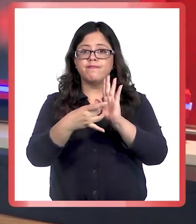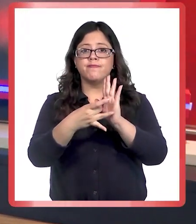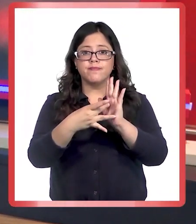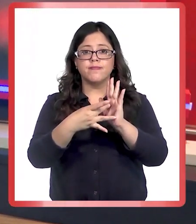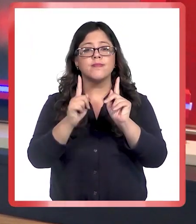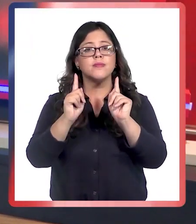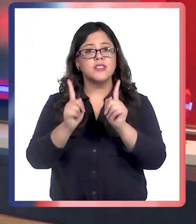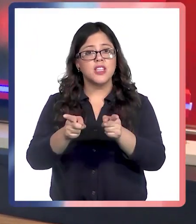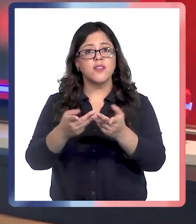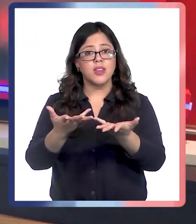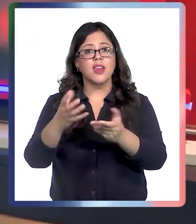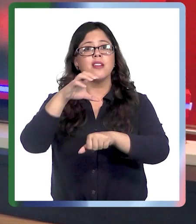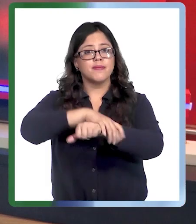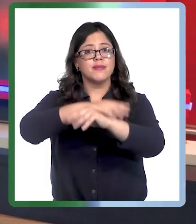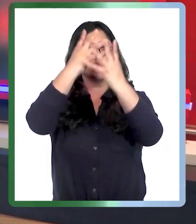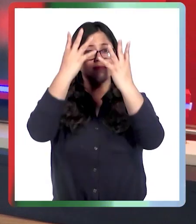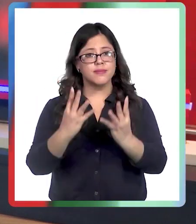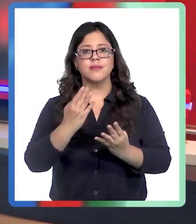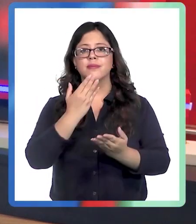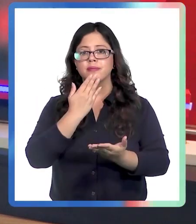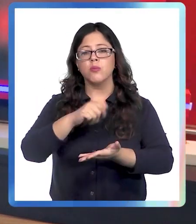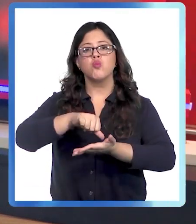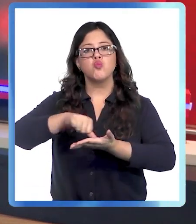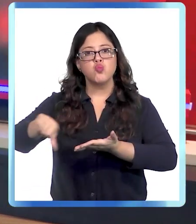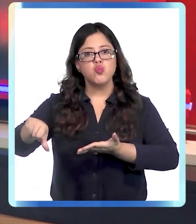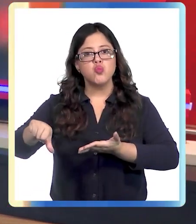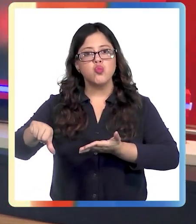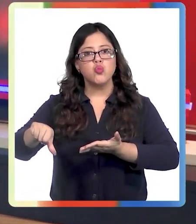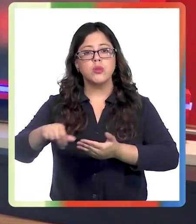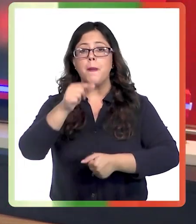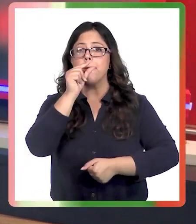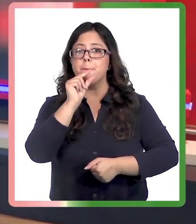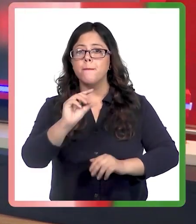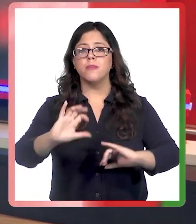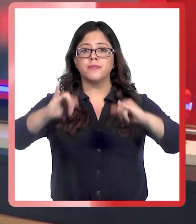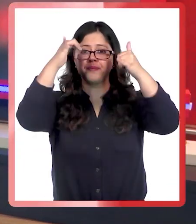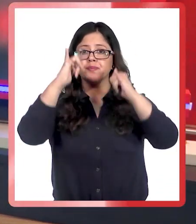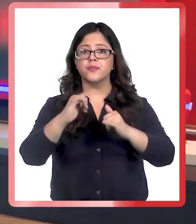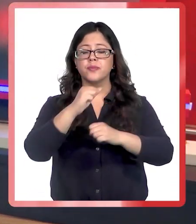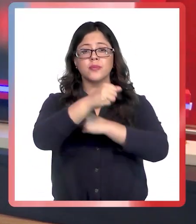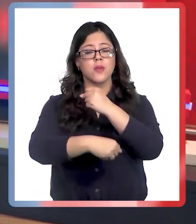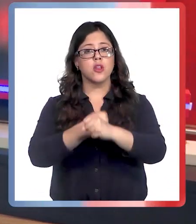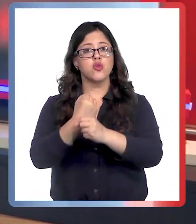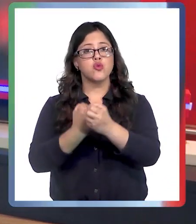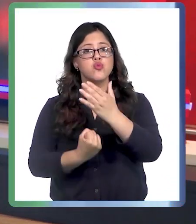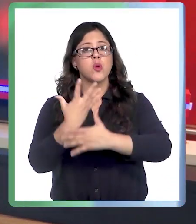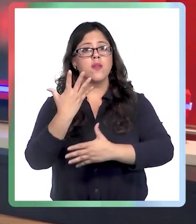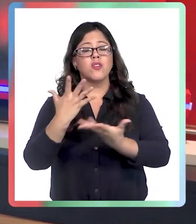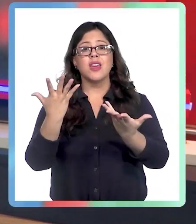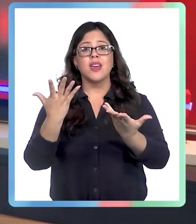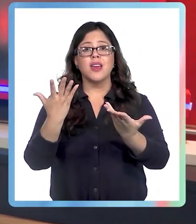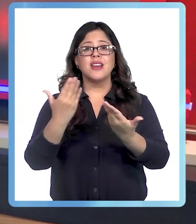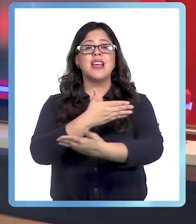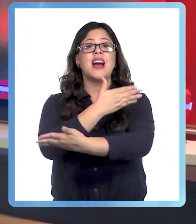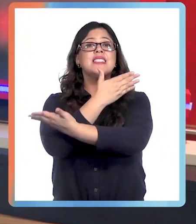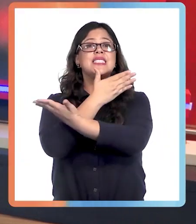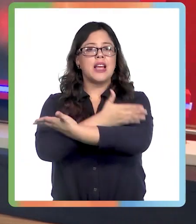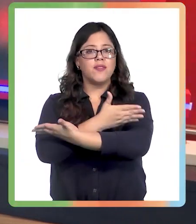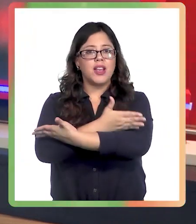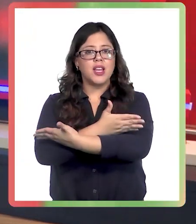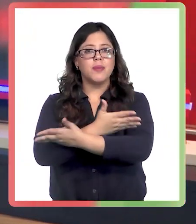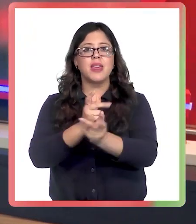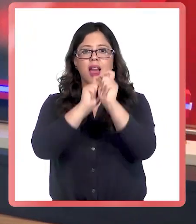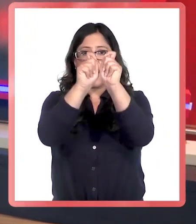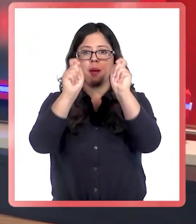y deben pagar con penas de cárcel y multas. A puertas de la celebración de Año Nuevo en San Felipe comenzó una campaña